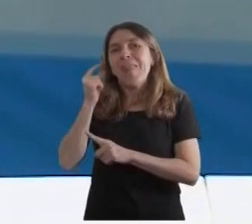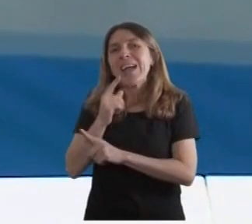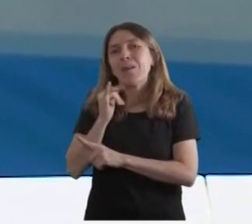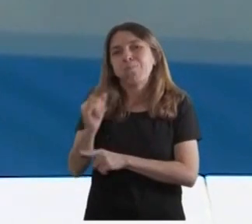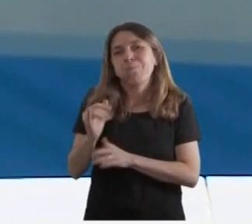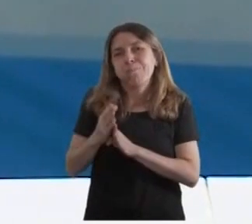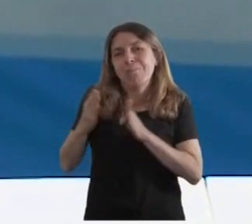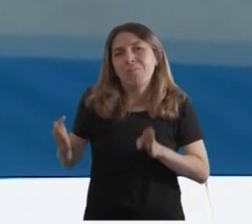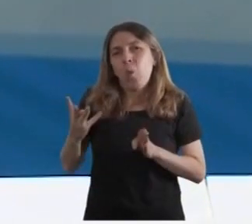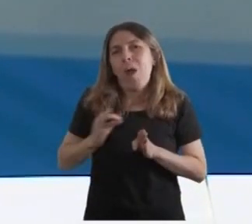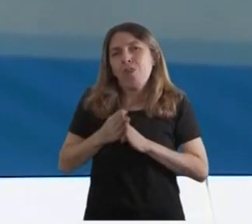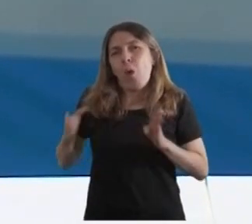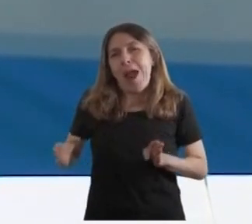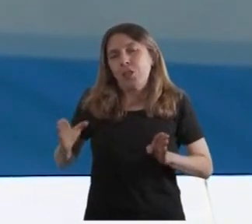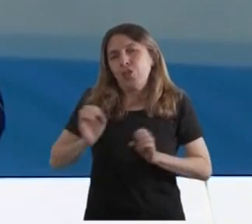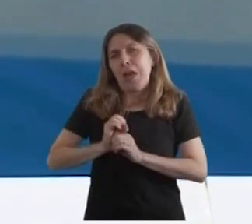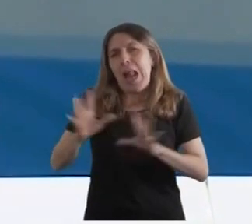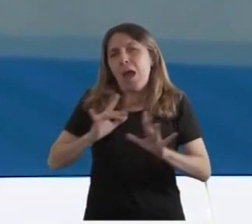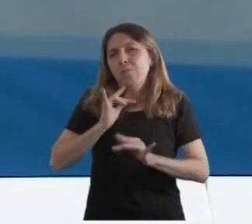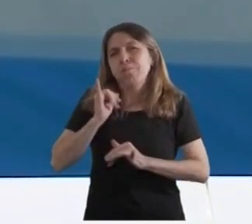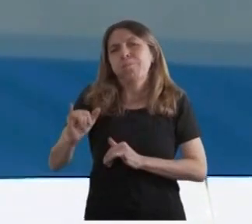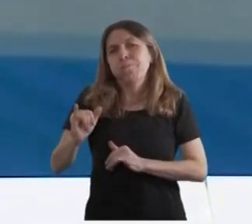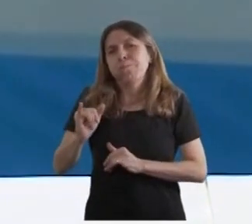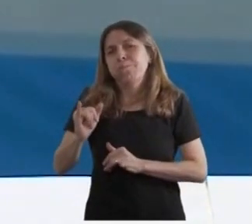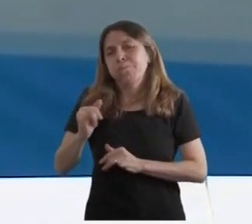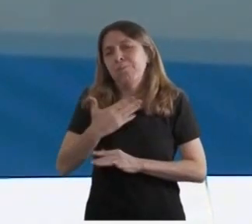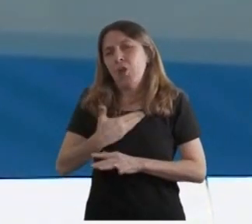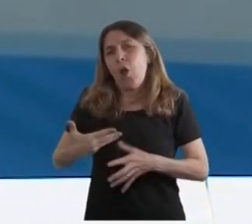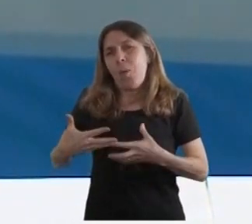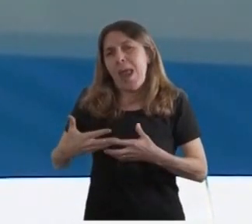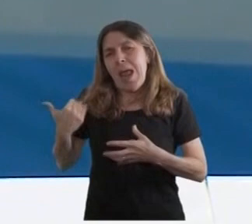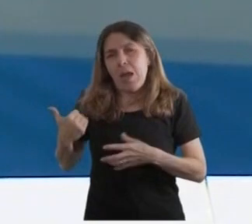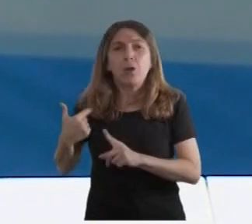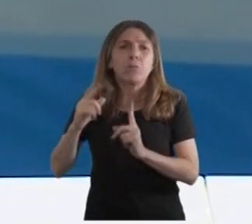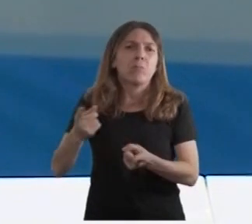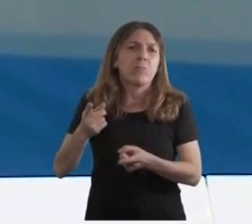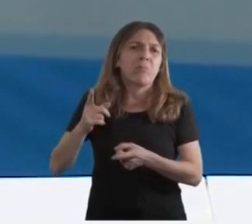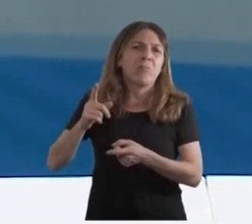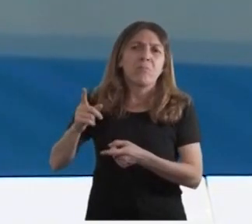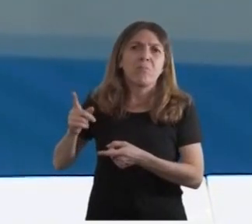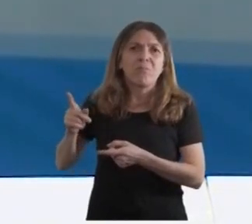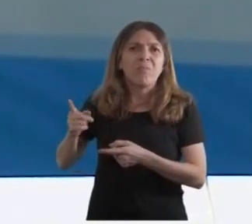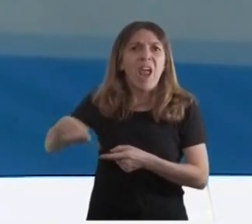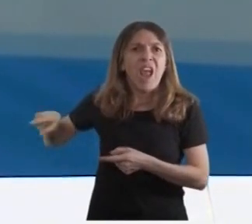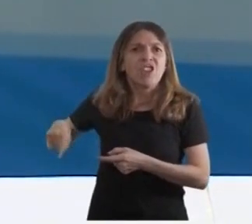que lo describió con tanta claridad por esa deuda intolerable que nos dejaron